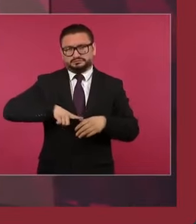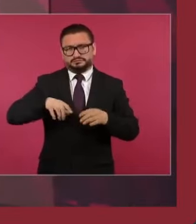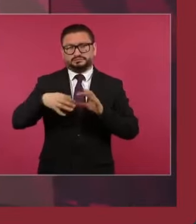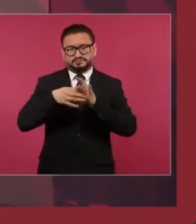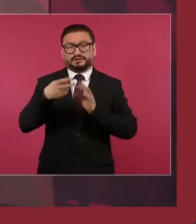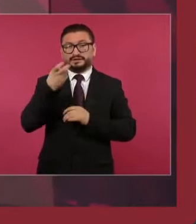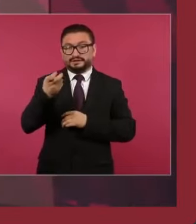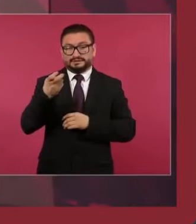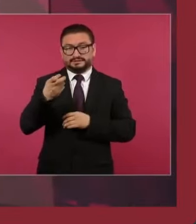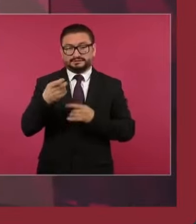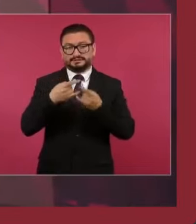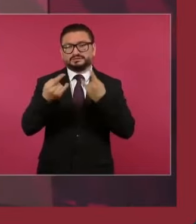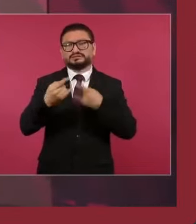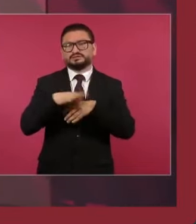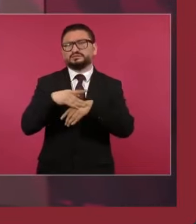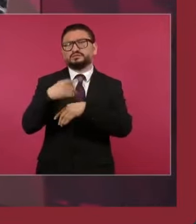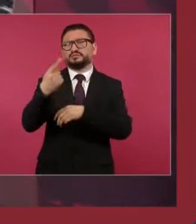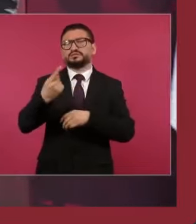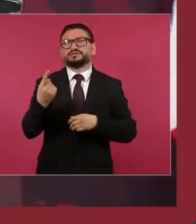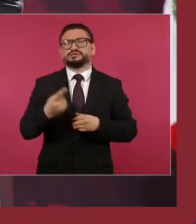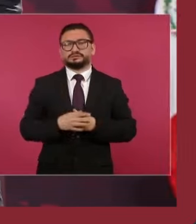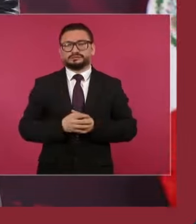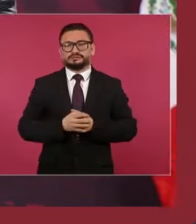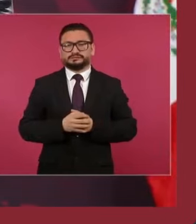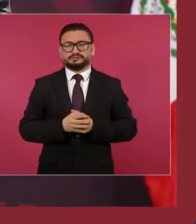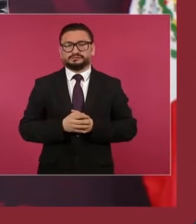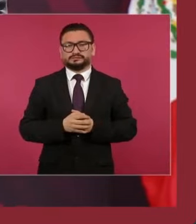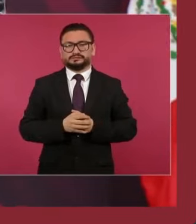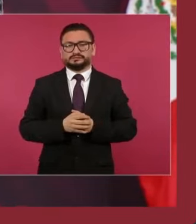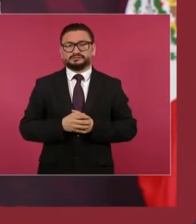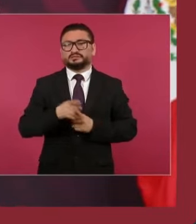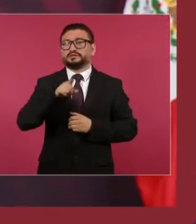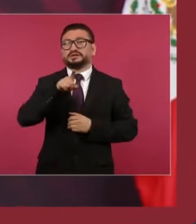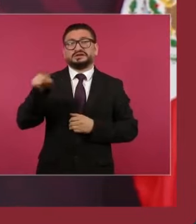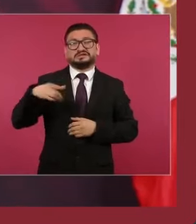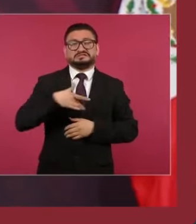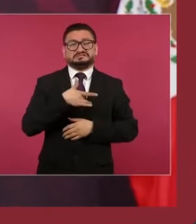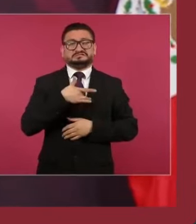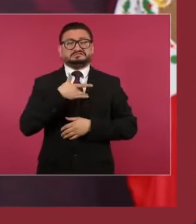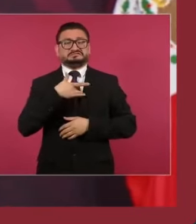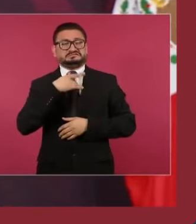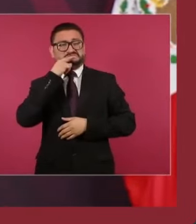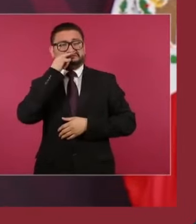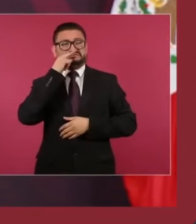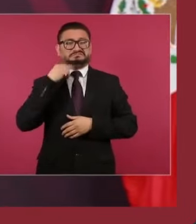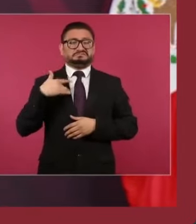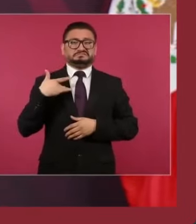es porque se sienten